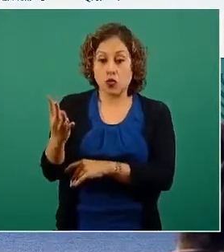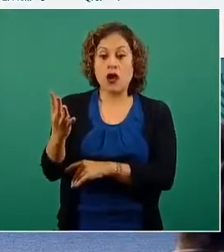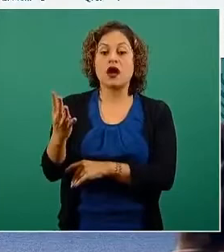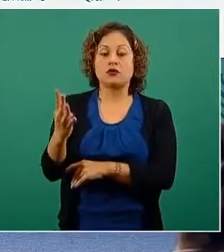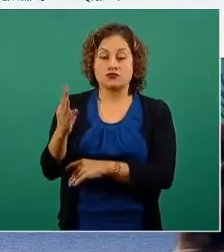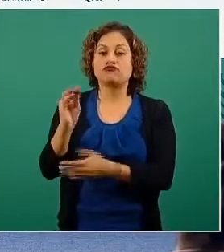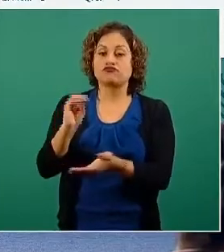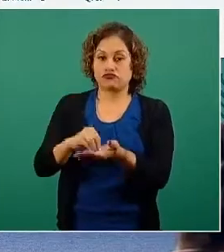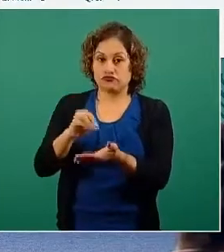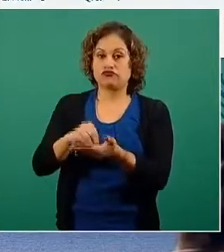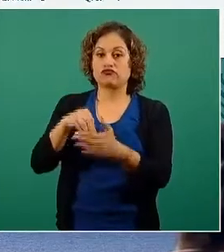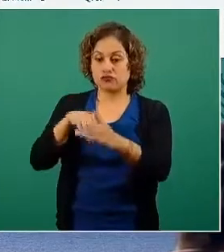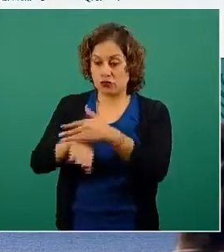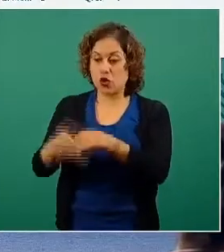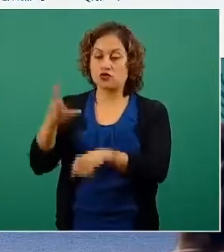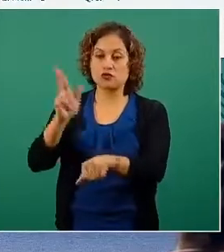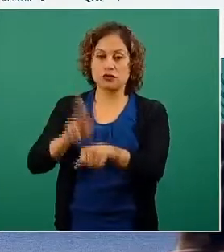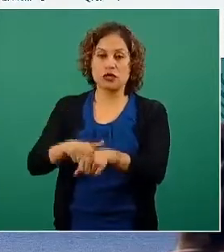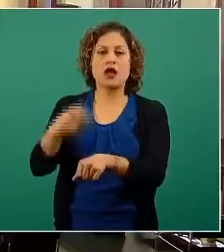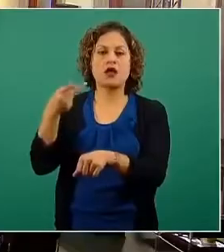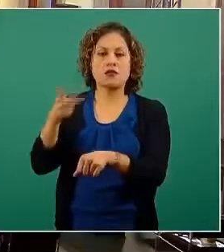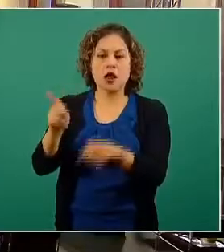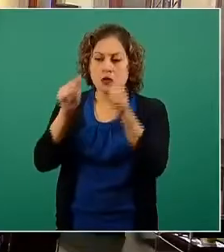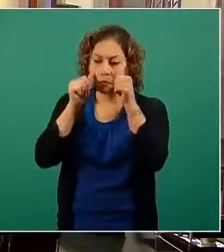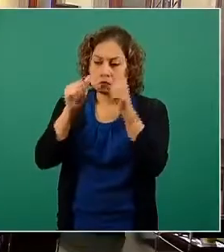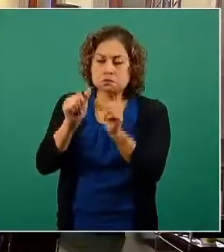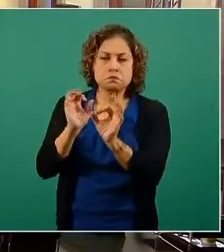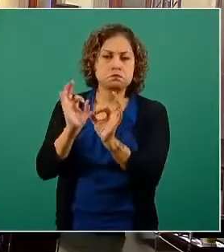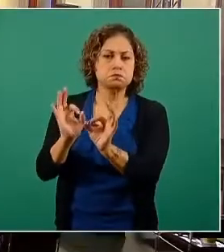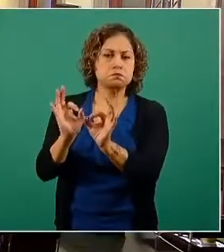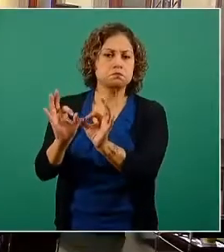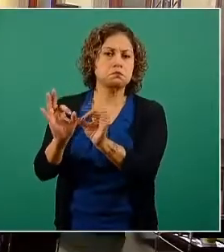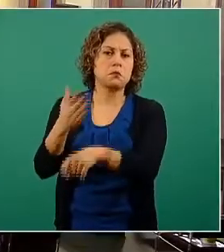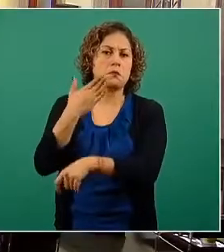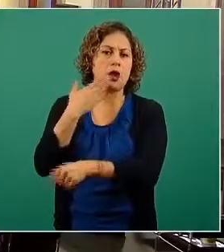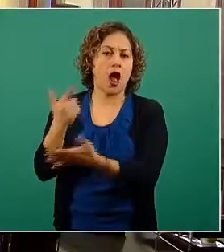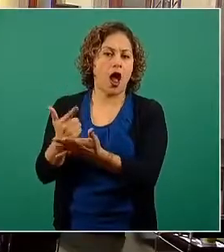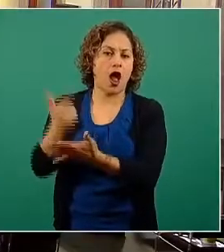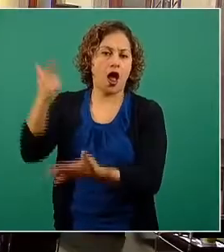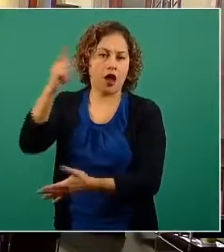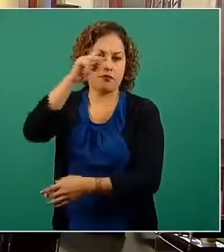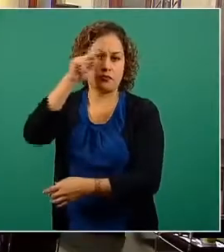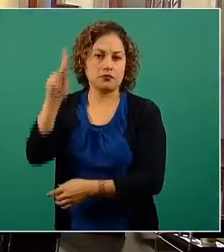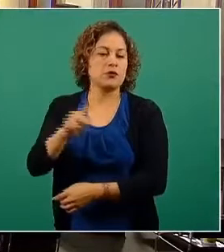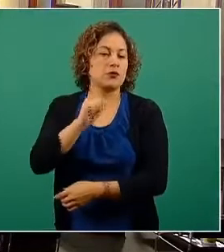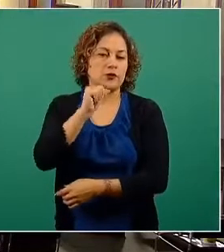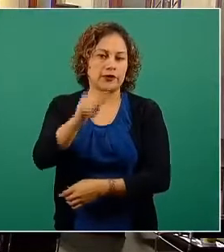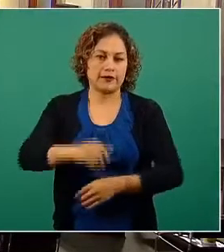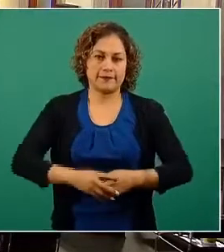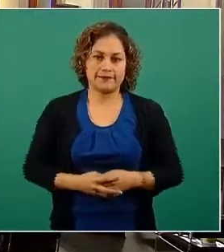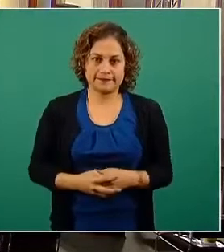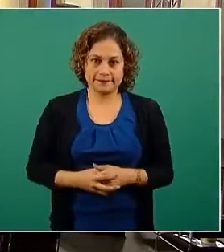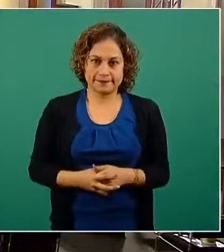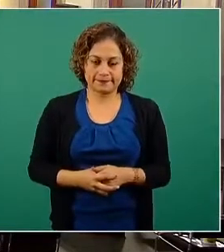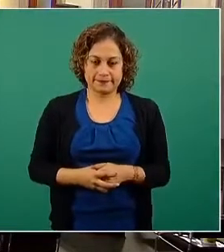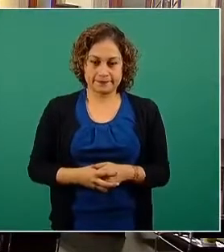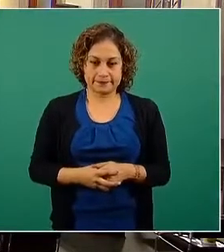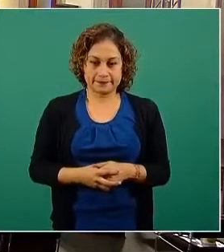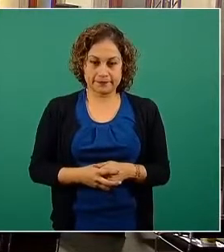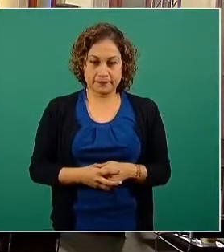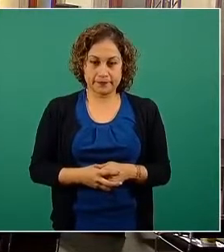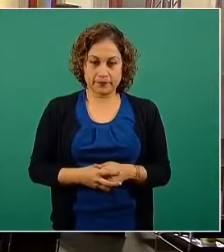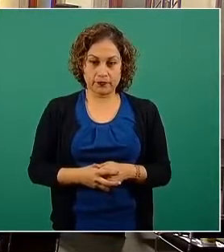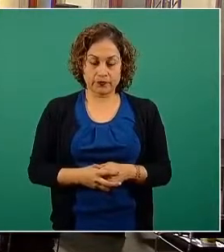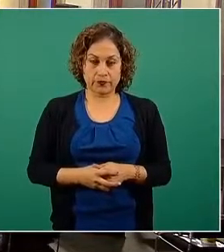afortunadamente ninguna con estado de gravedad. La siguiente. Y algo que ha